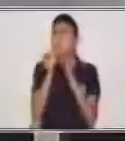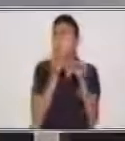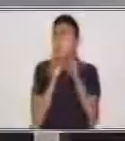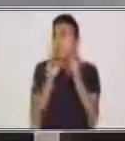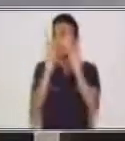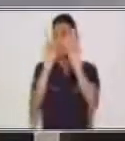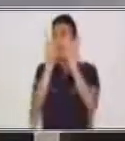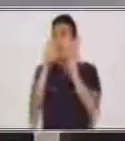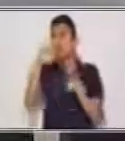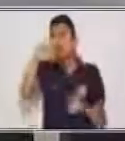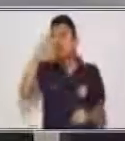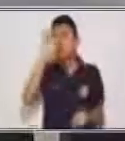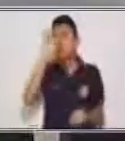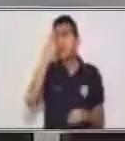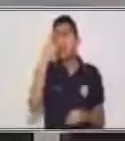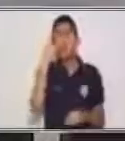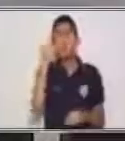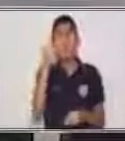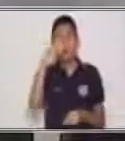teoría.